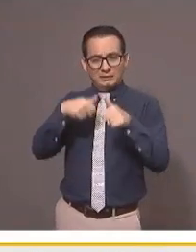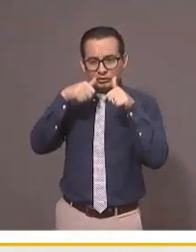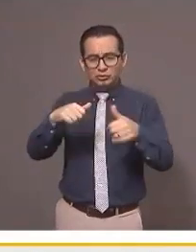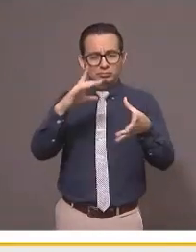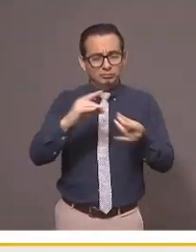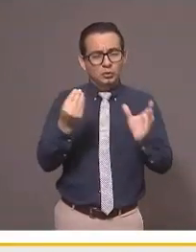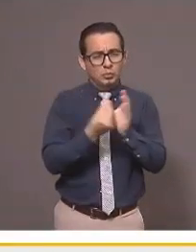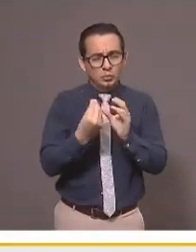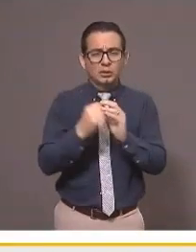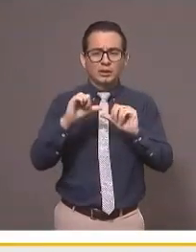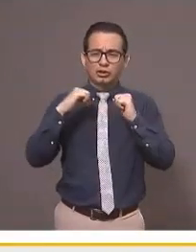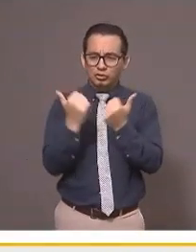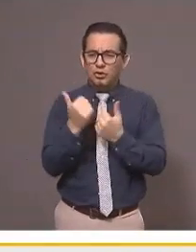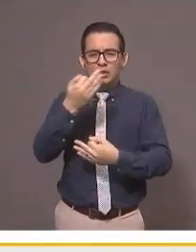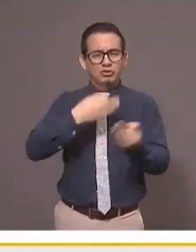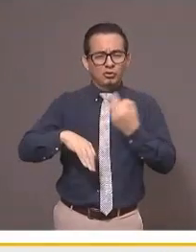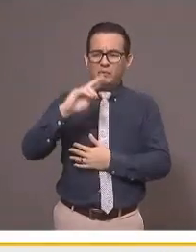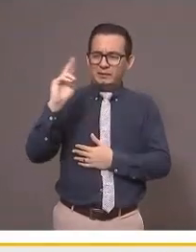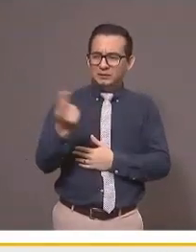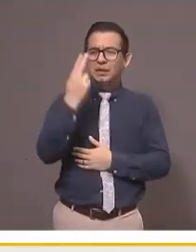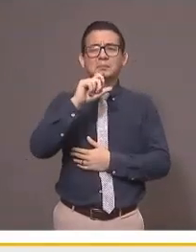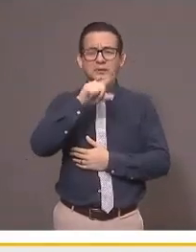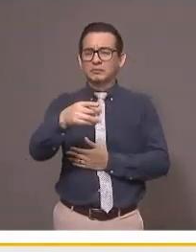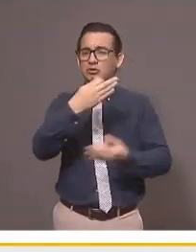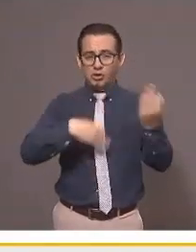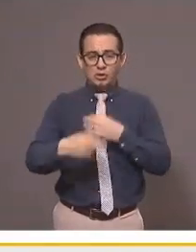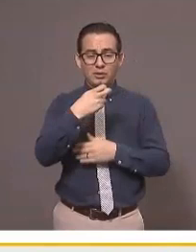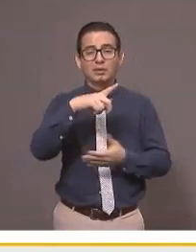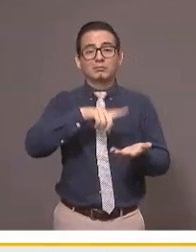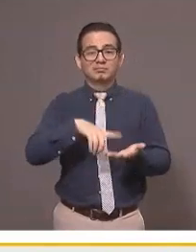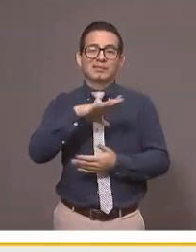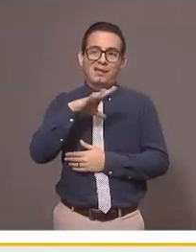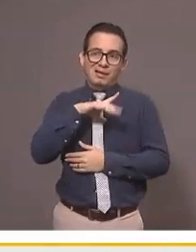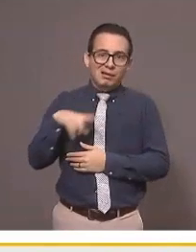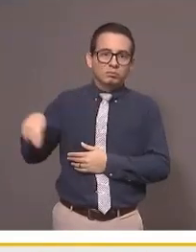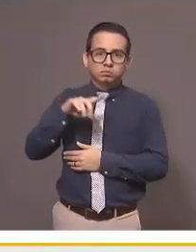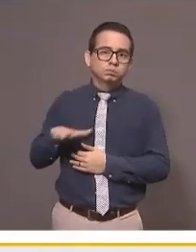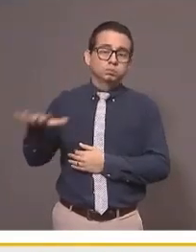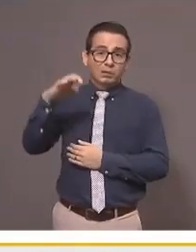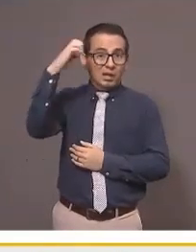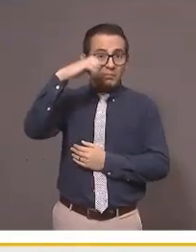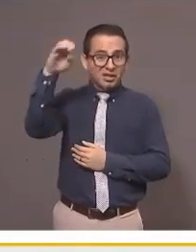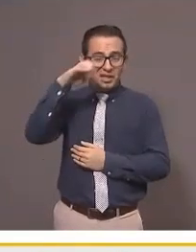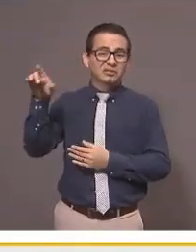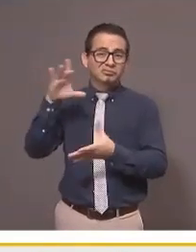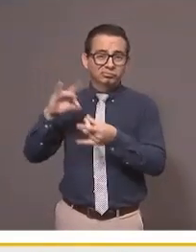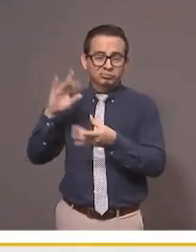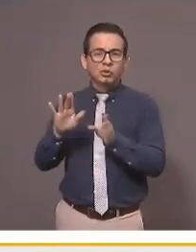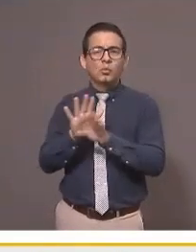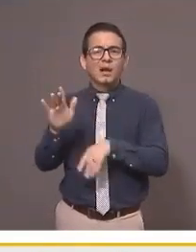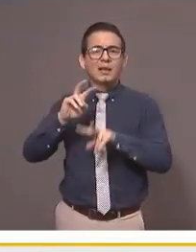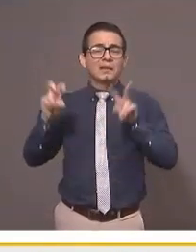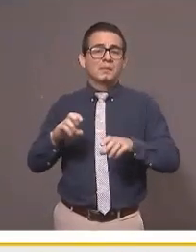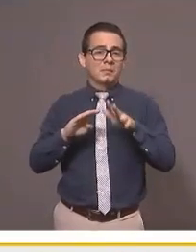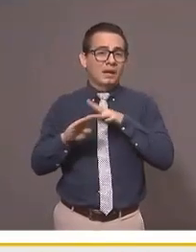las asociaciones civiles y las universidades que tienen mucha experiencia en el manejo de la migración